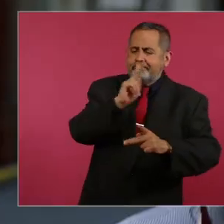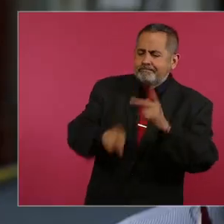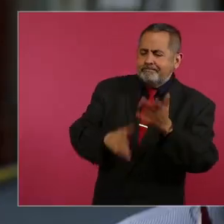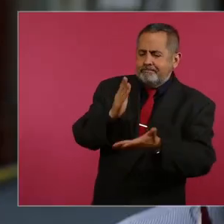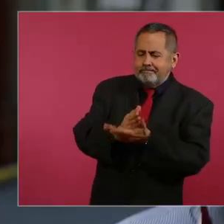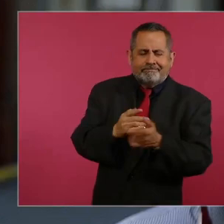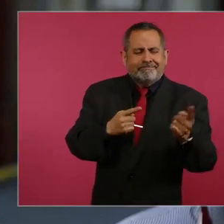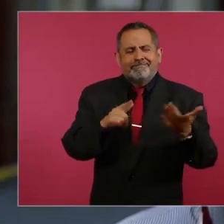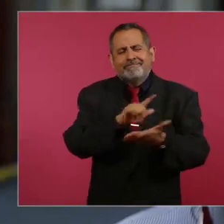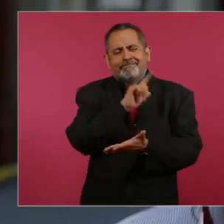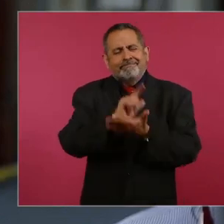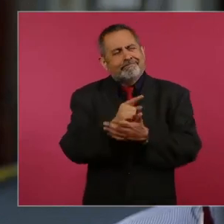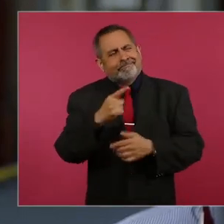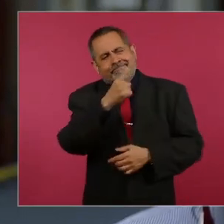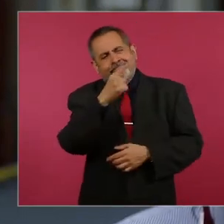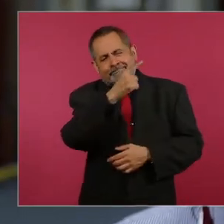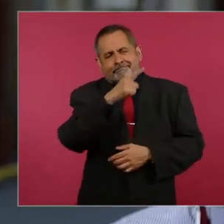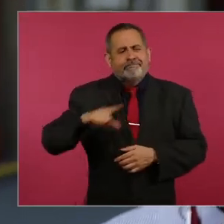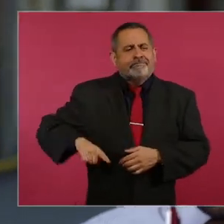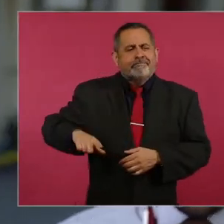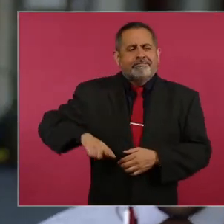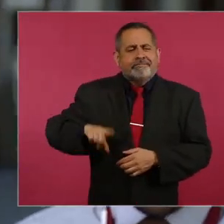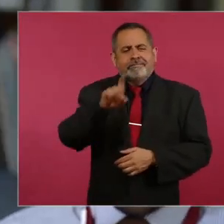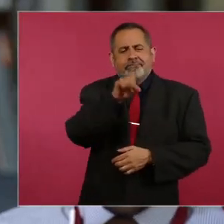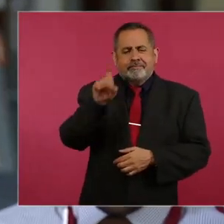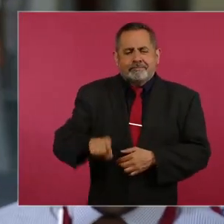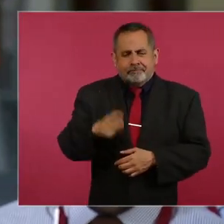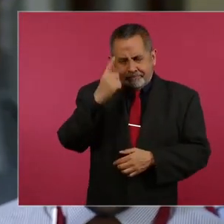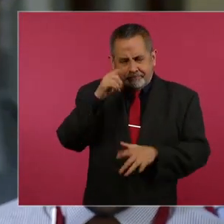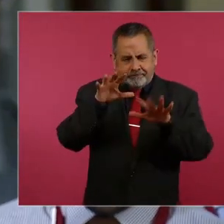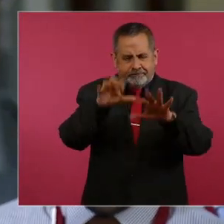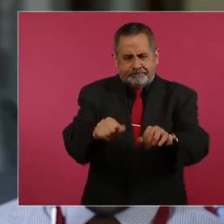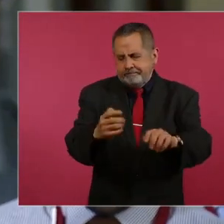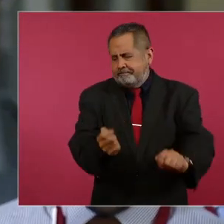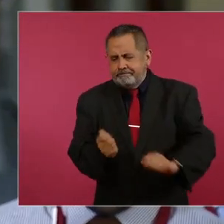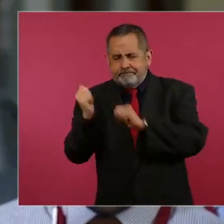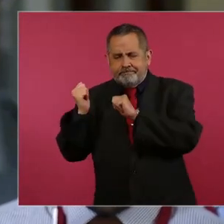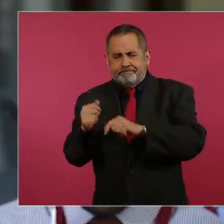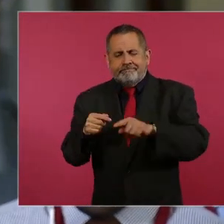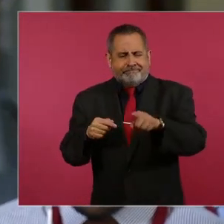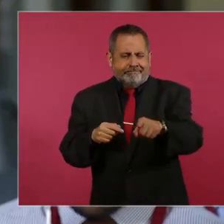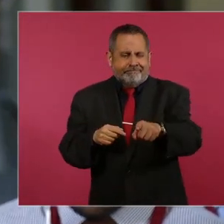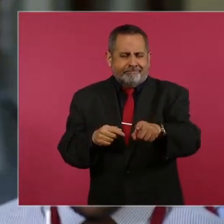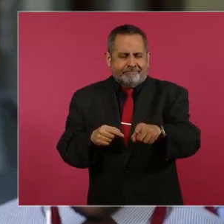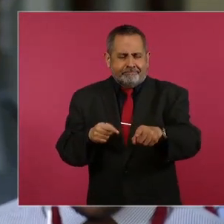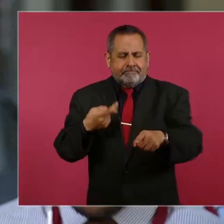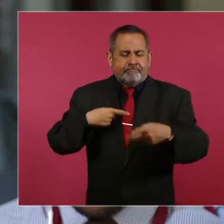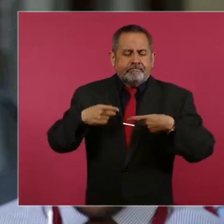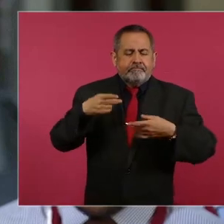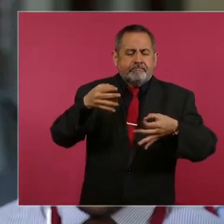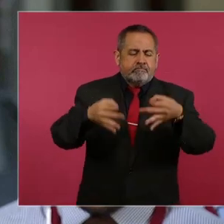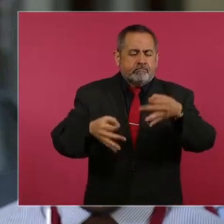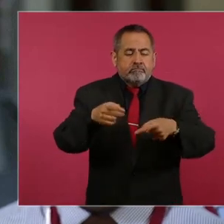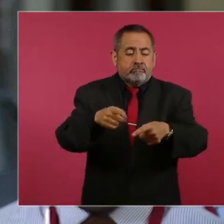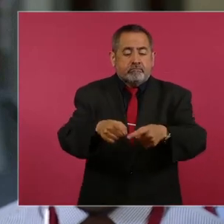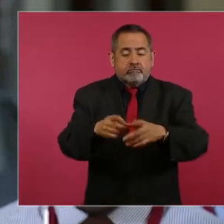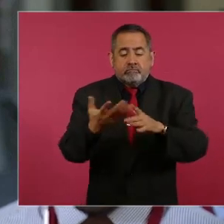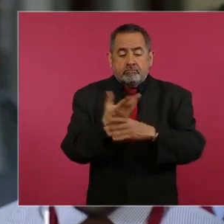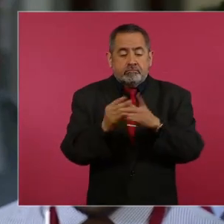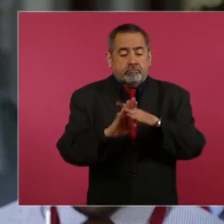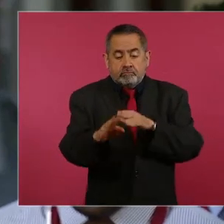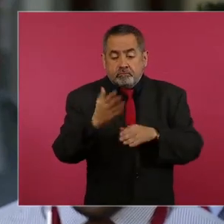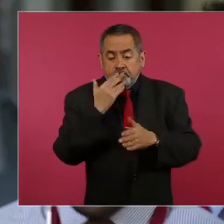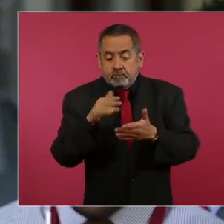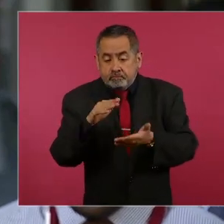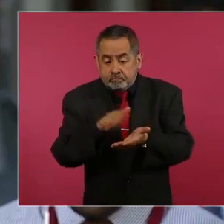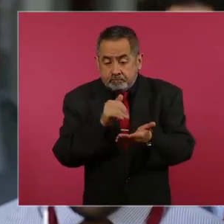esta ley que promovió el gobierno de Texas para deportar sin más a personas que se les juzgue por ser migrantes indocumentados